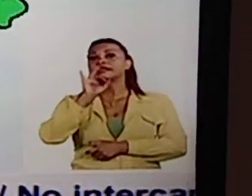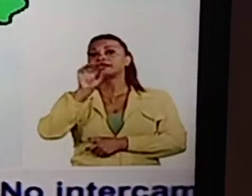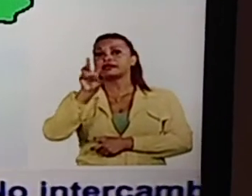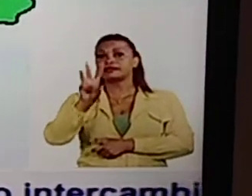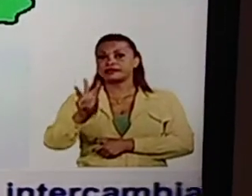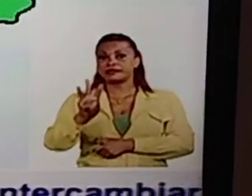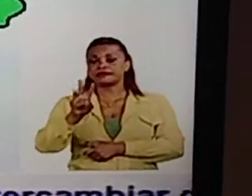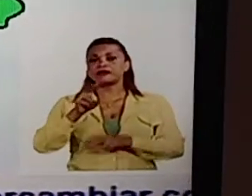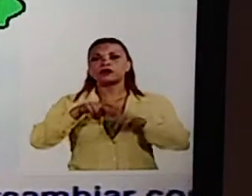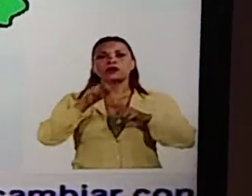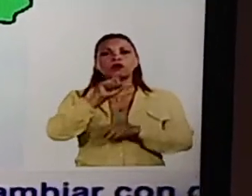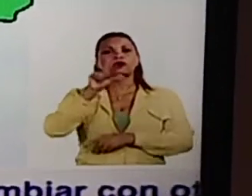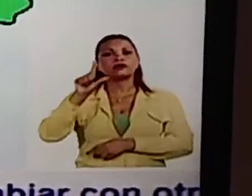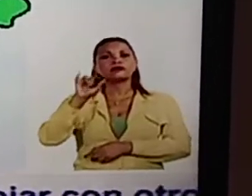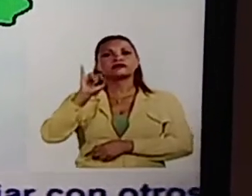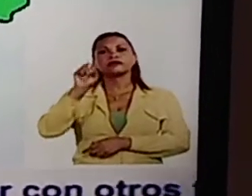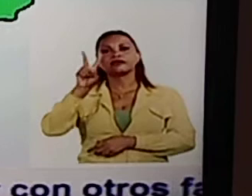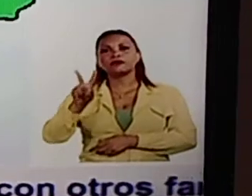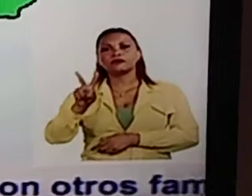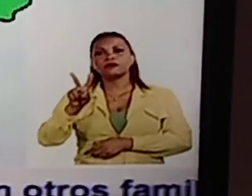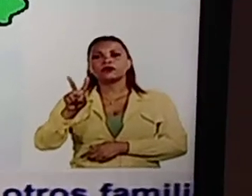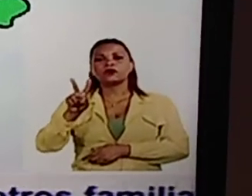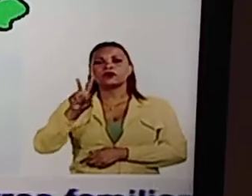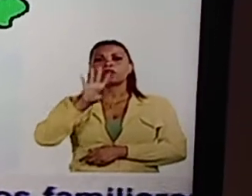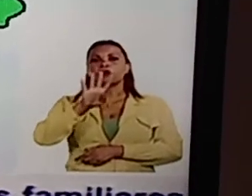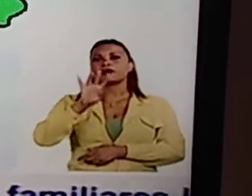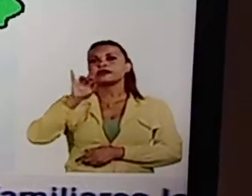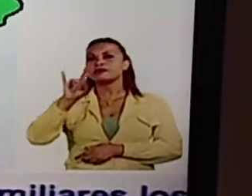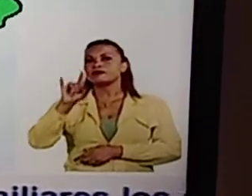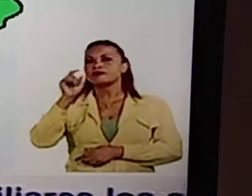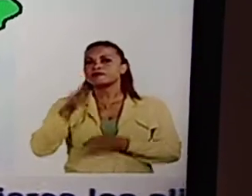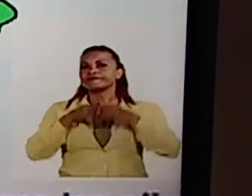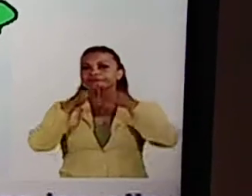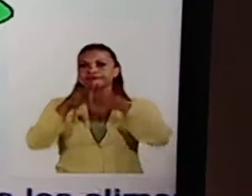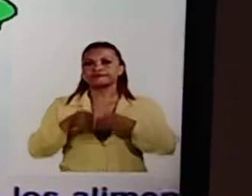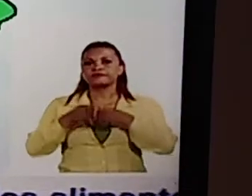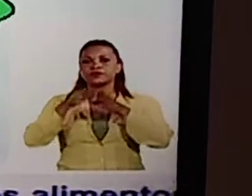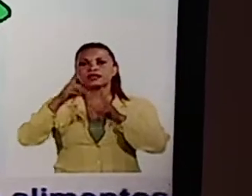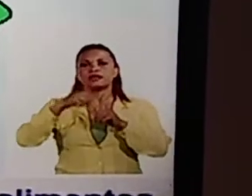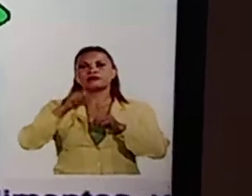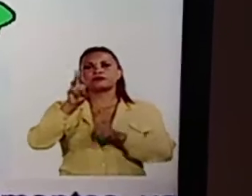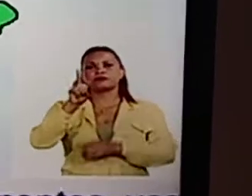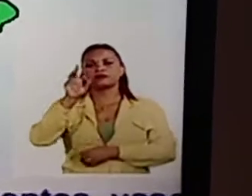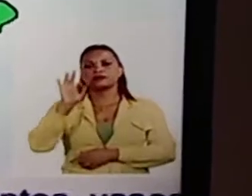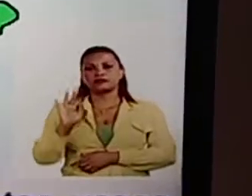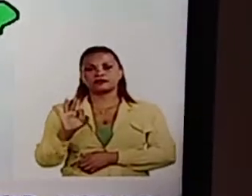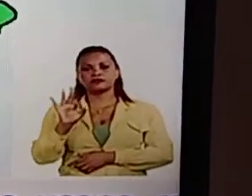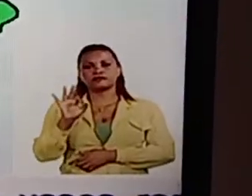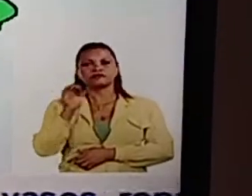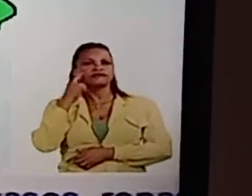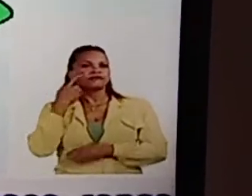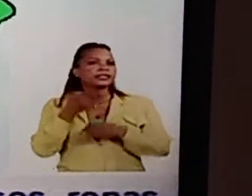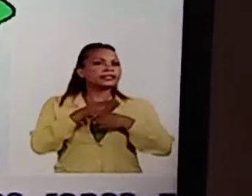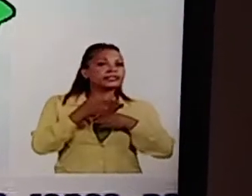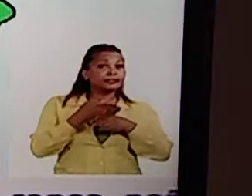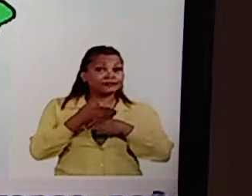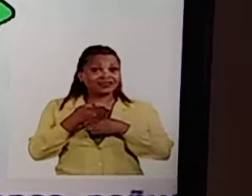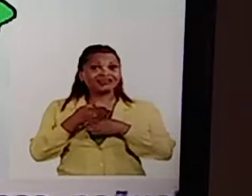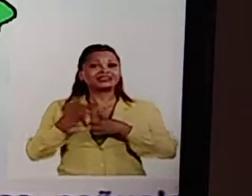Holguín 62, 49 en Granma y Las Tunas con 38. Como ven, muy complejo